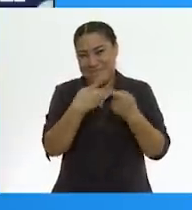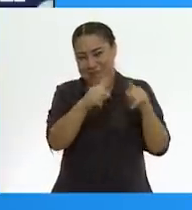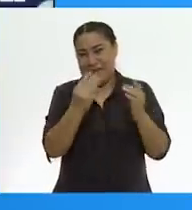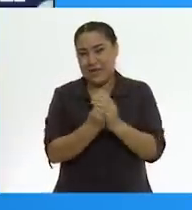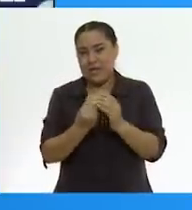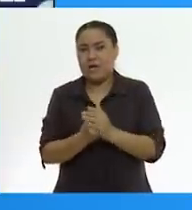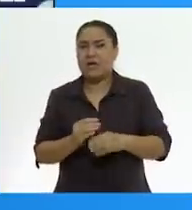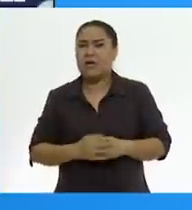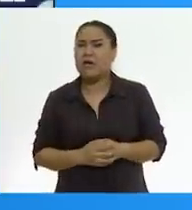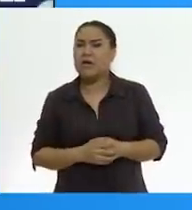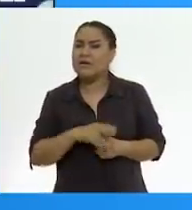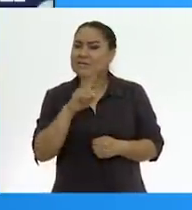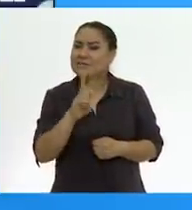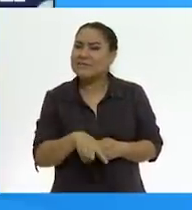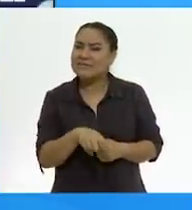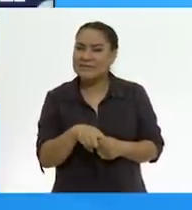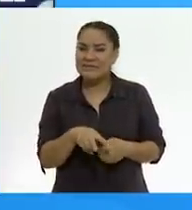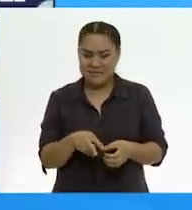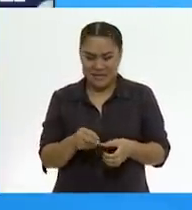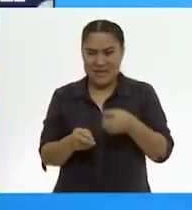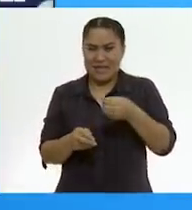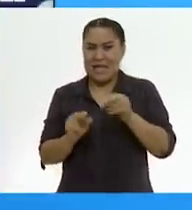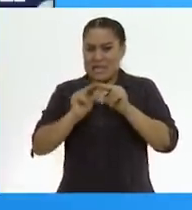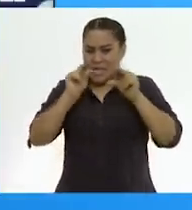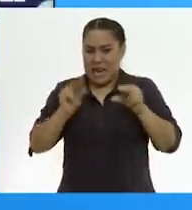¿Te refieres al delicioso vaso de hielo con